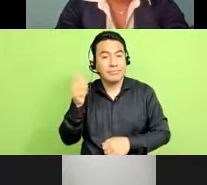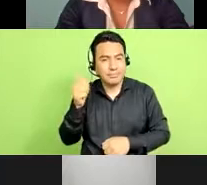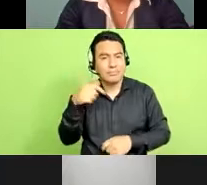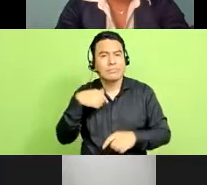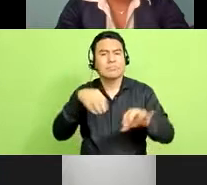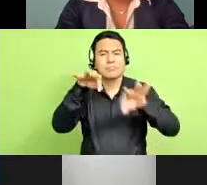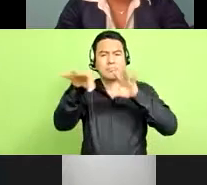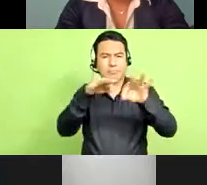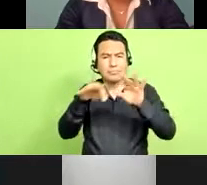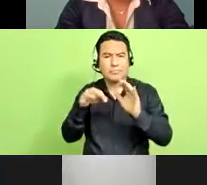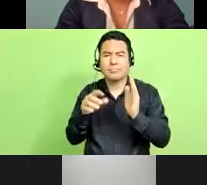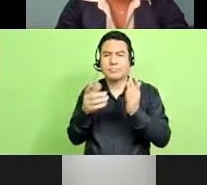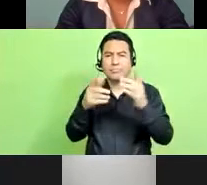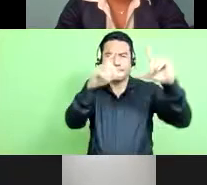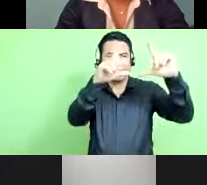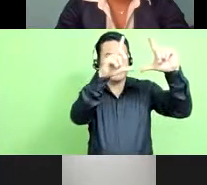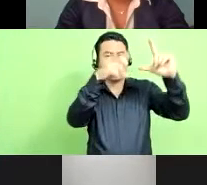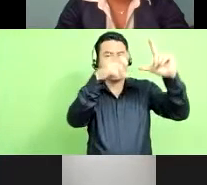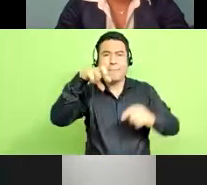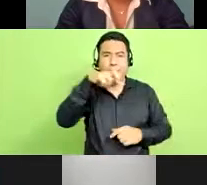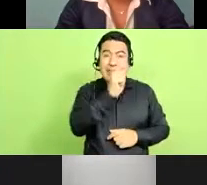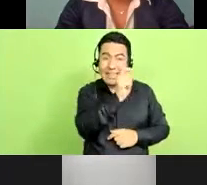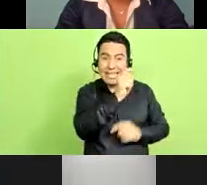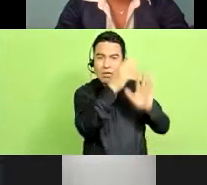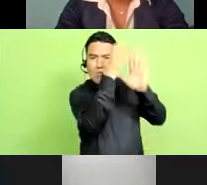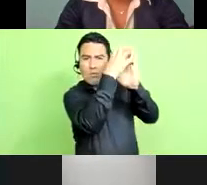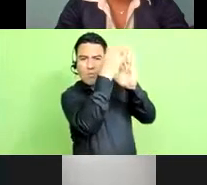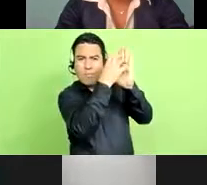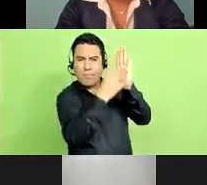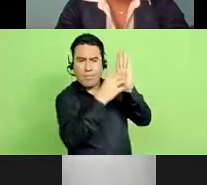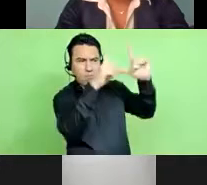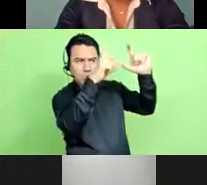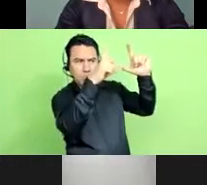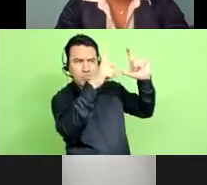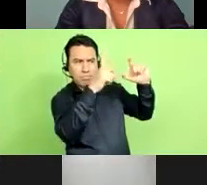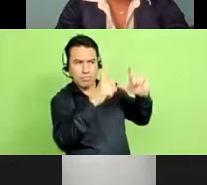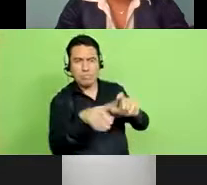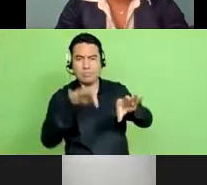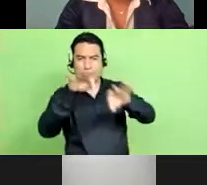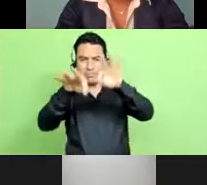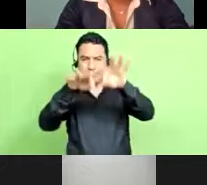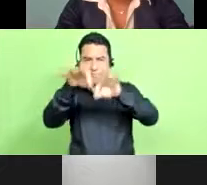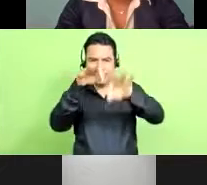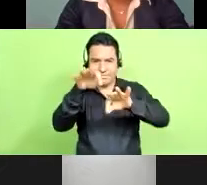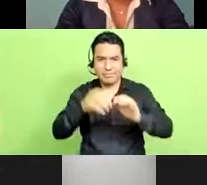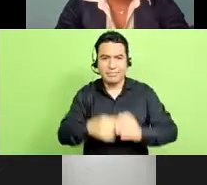diapositivas correspondientes por favor la primera de positiva si fuera tan amable